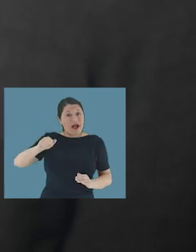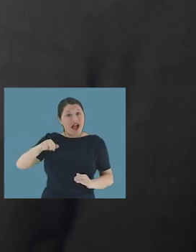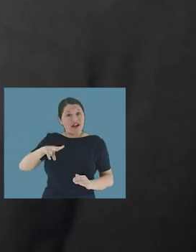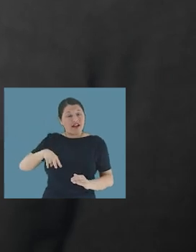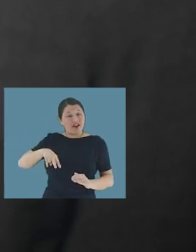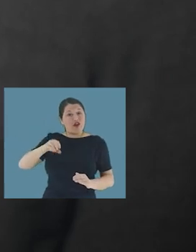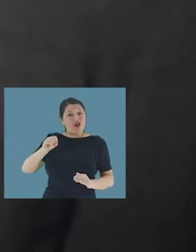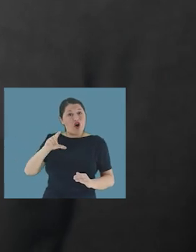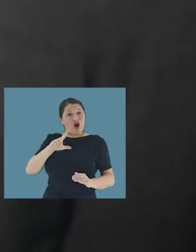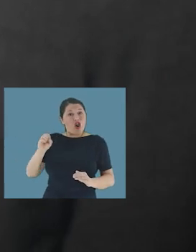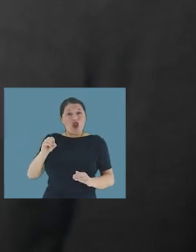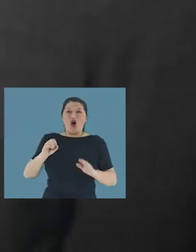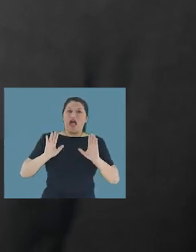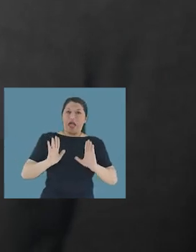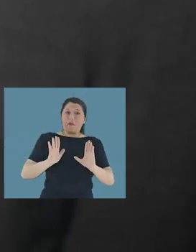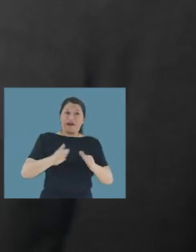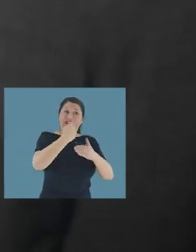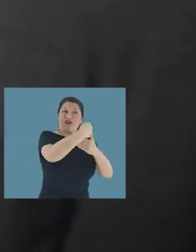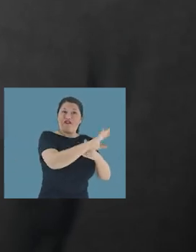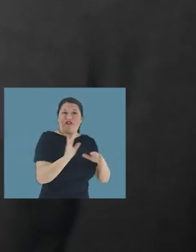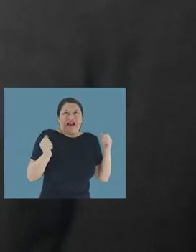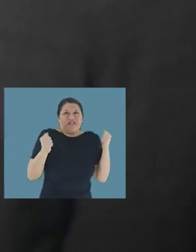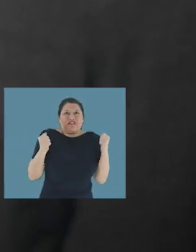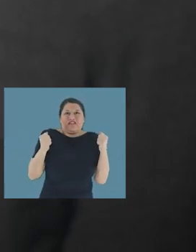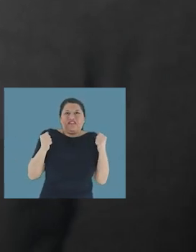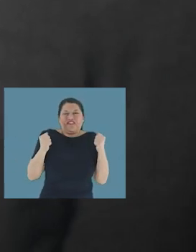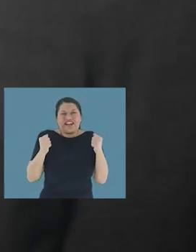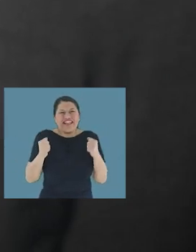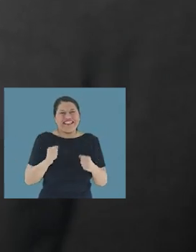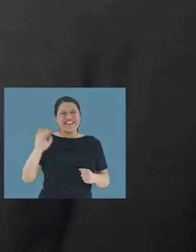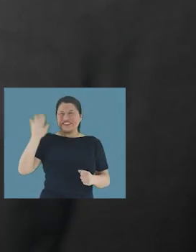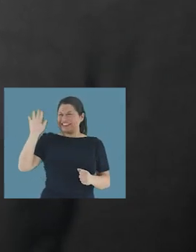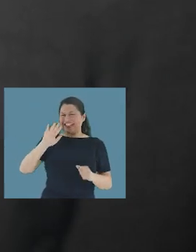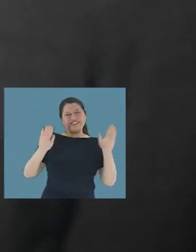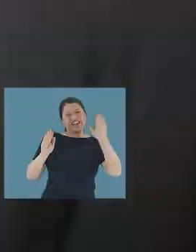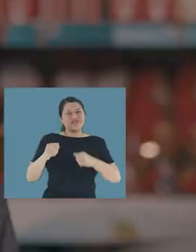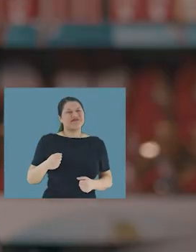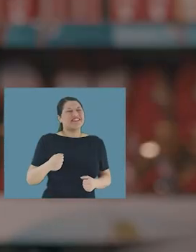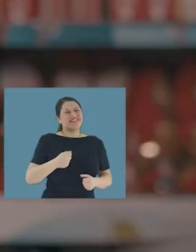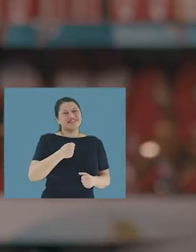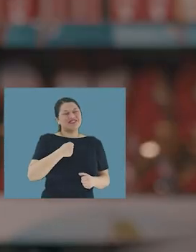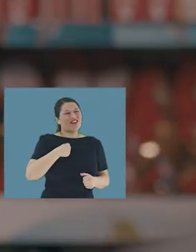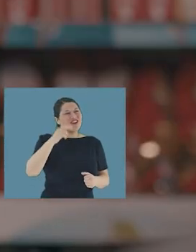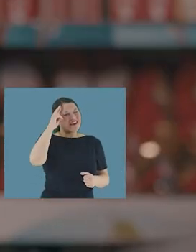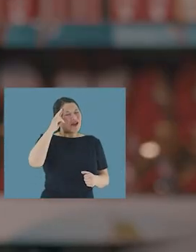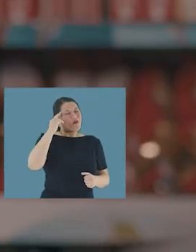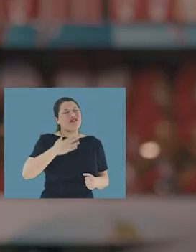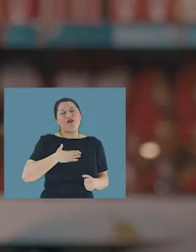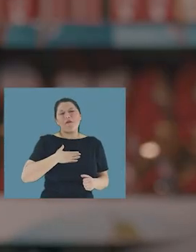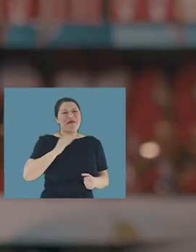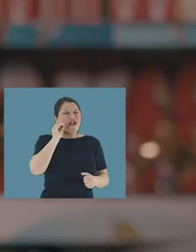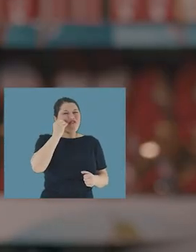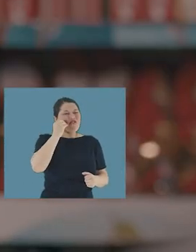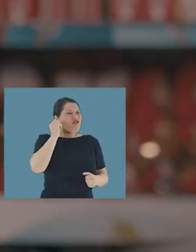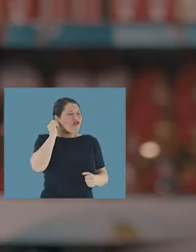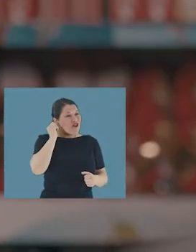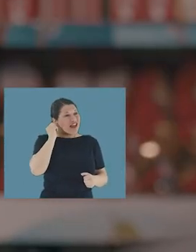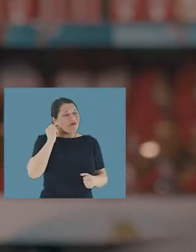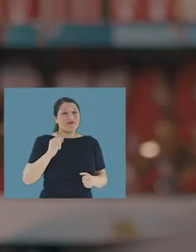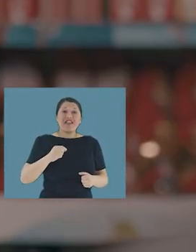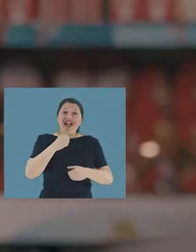yo me voy corriendo porque me debe estar esperando Manolo en la puerta. Muerto de frío. Chao. Chao. Me acuerdo de mi